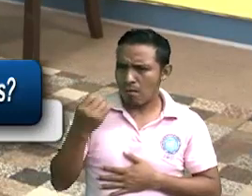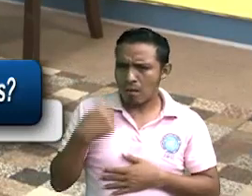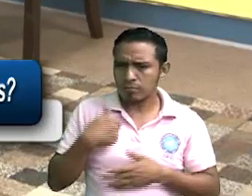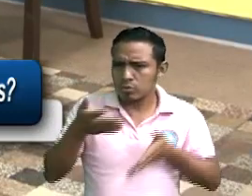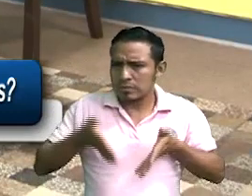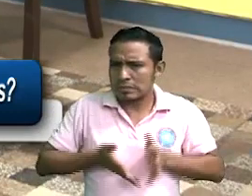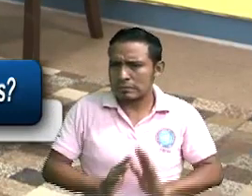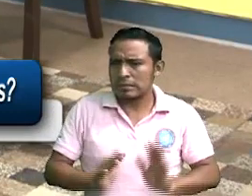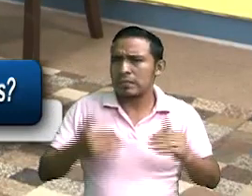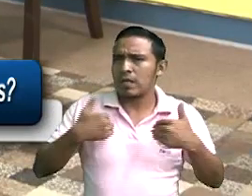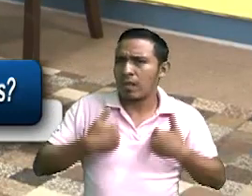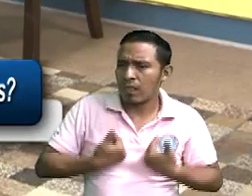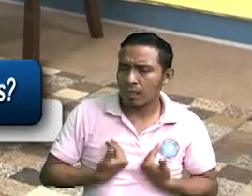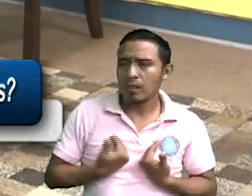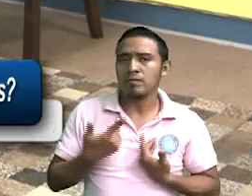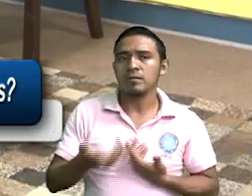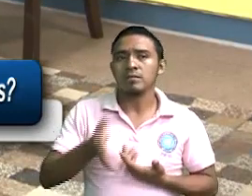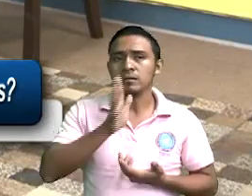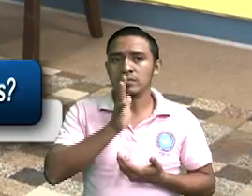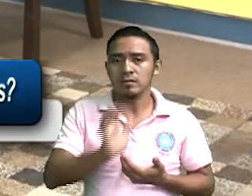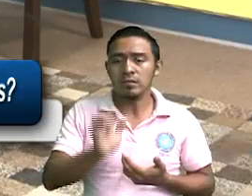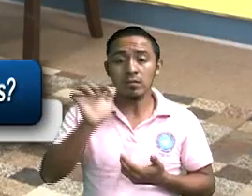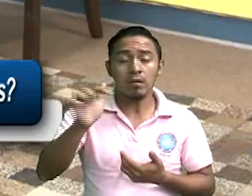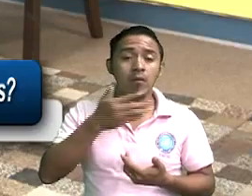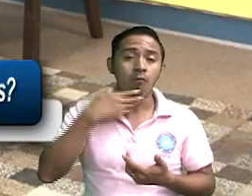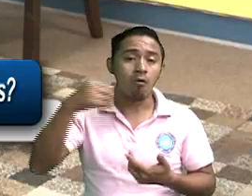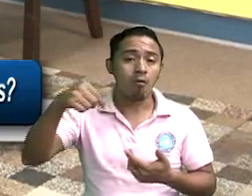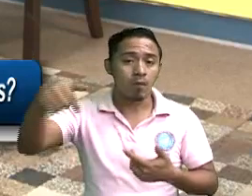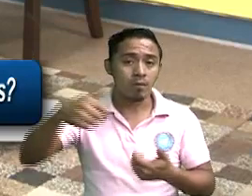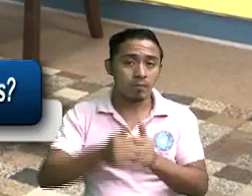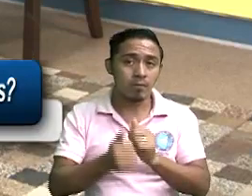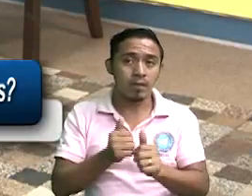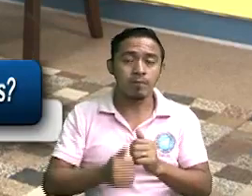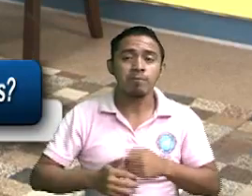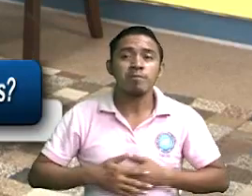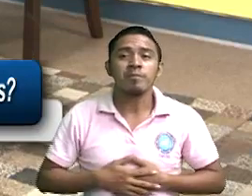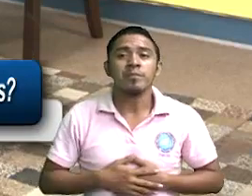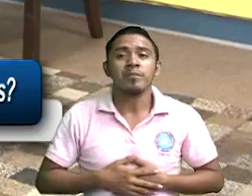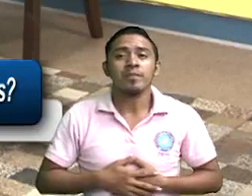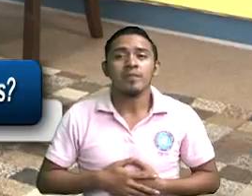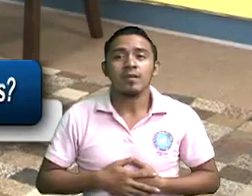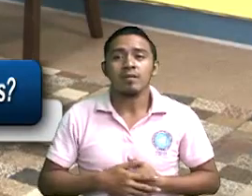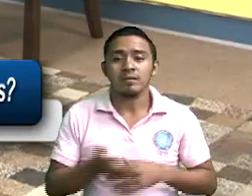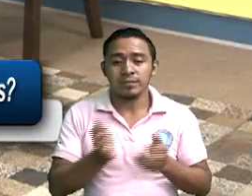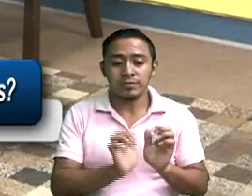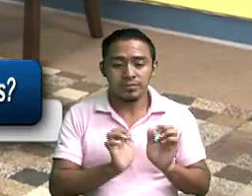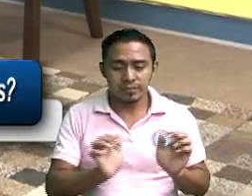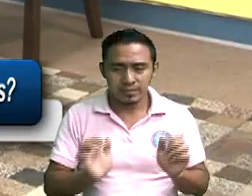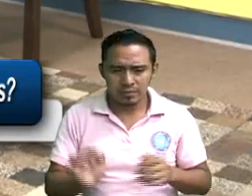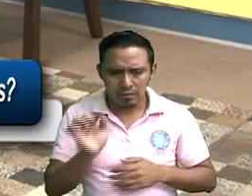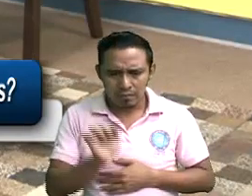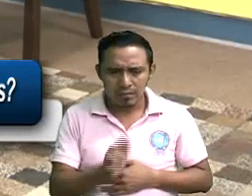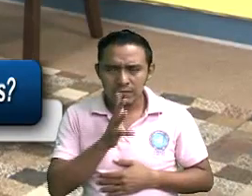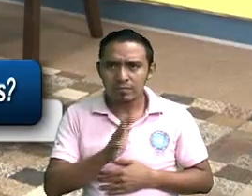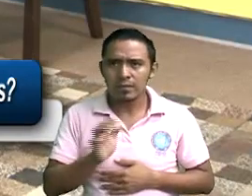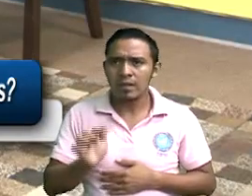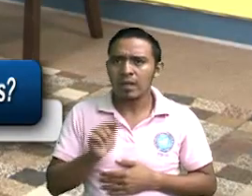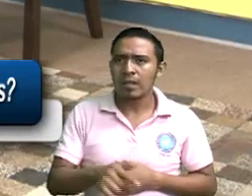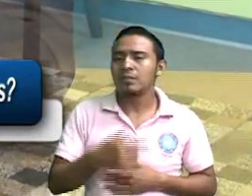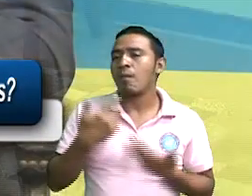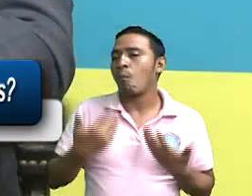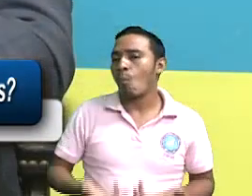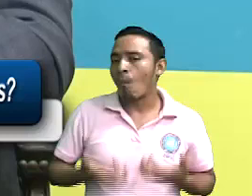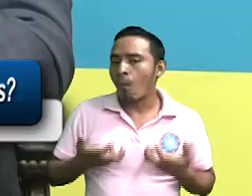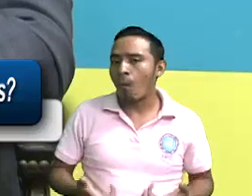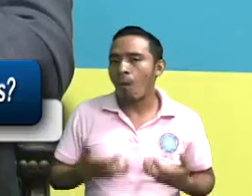naciste cansado vos, y tal vez es que está presentando este tipo de síntomas. No, a veces en niños dicen, no, es que este